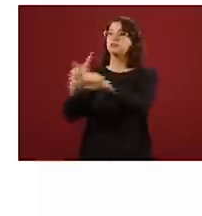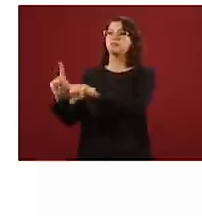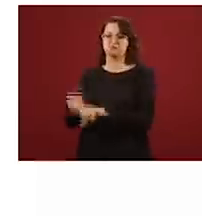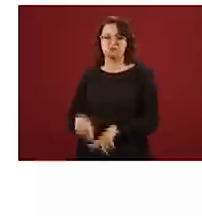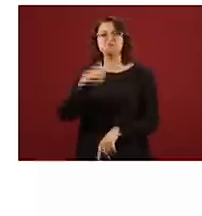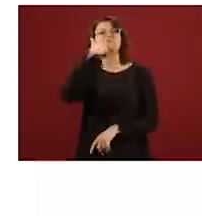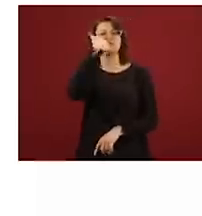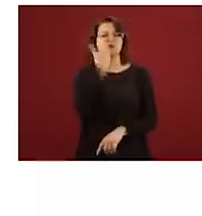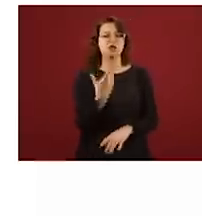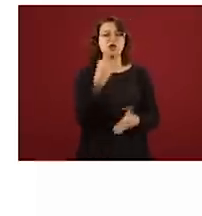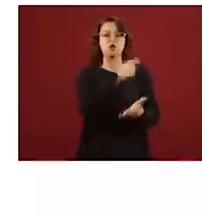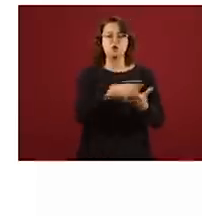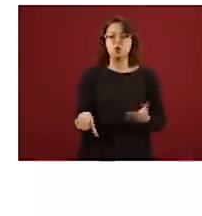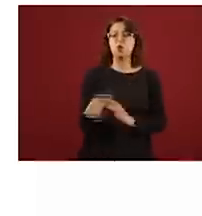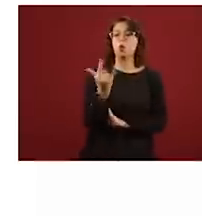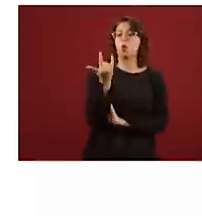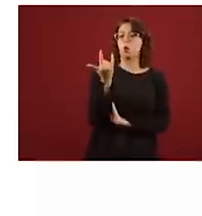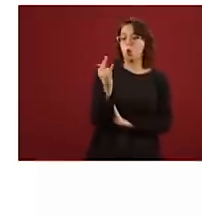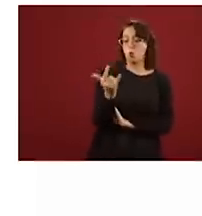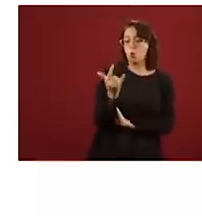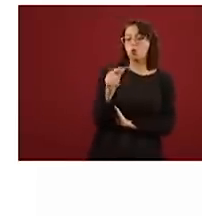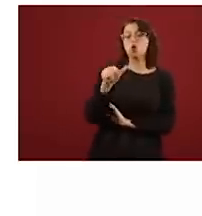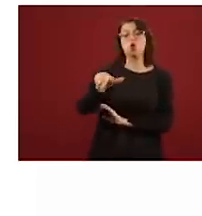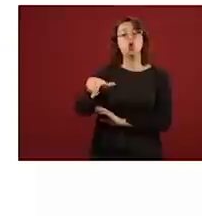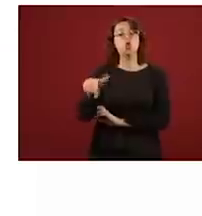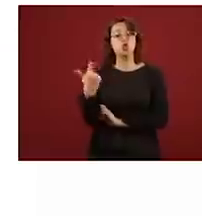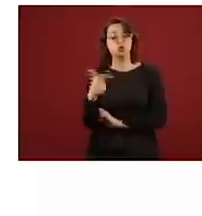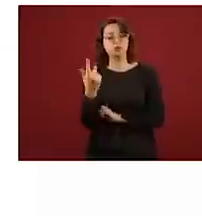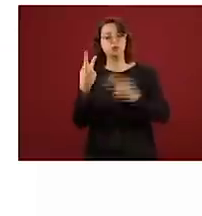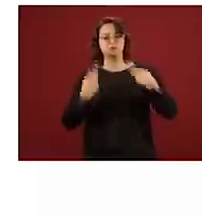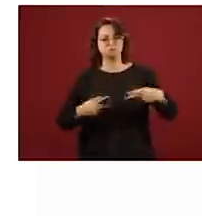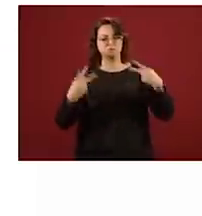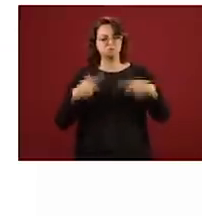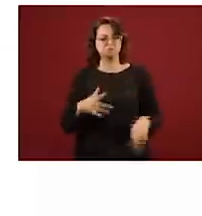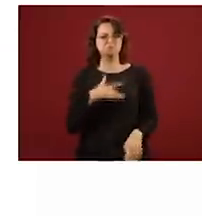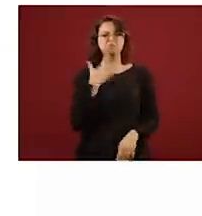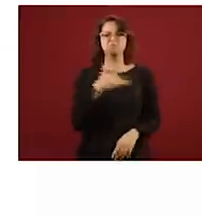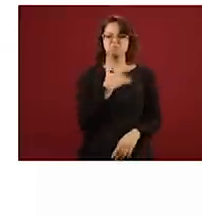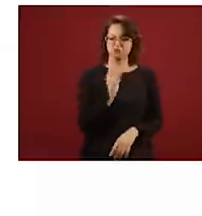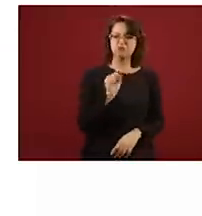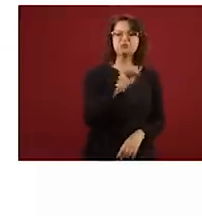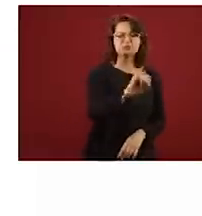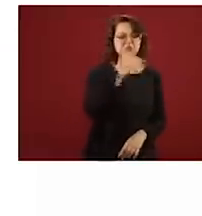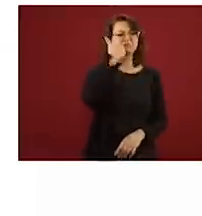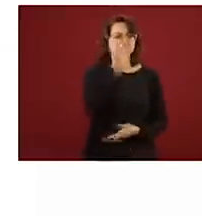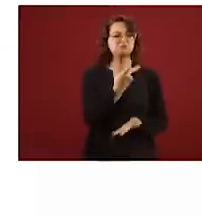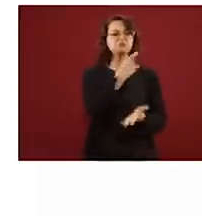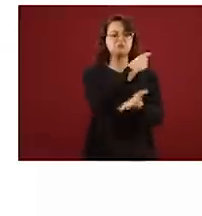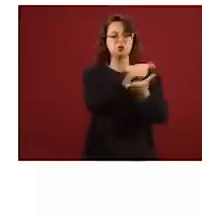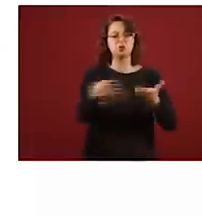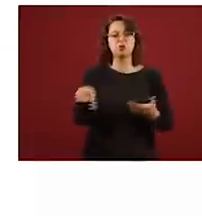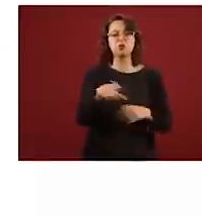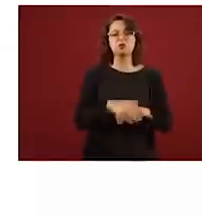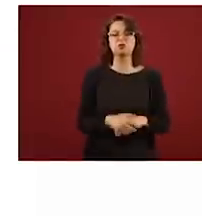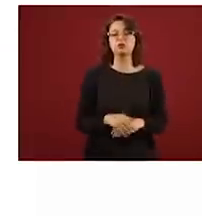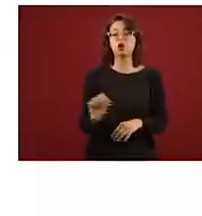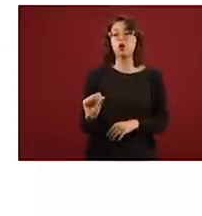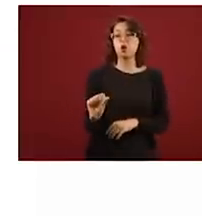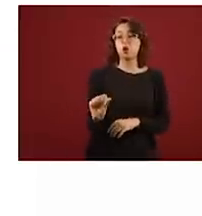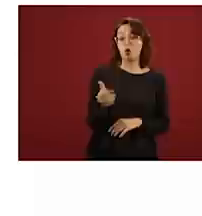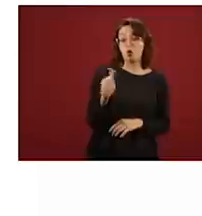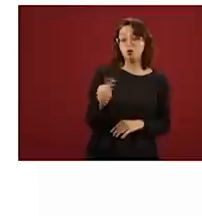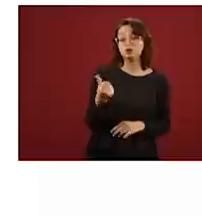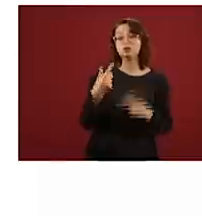mismo año, 12 de los potenciales compradores manifestaron su interés por la aeronave. 11 de esos